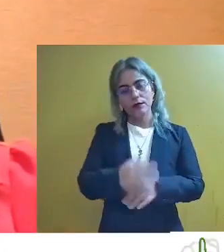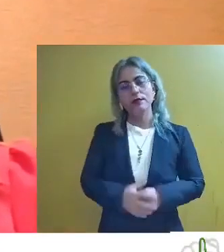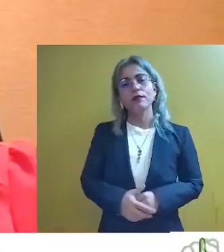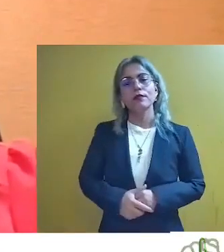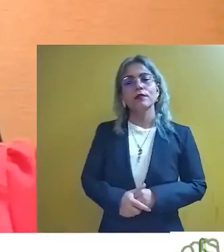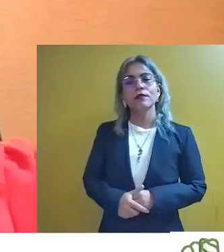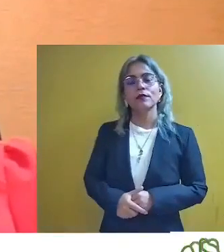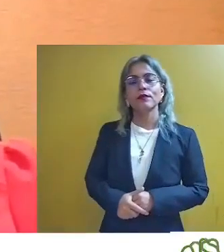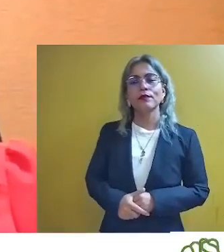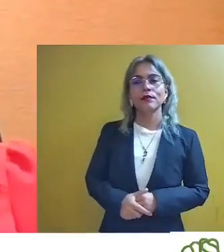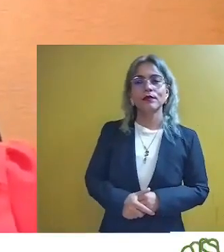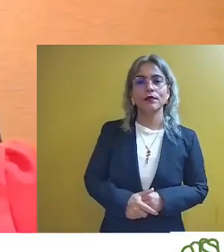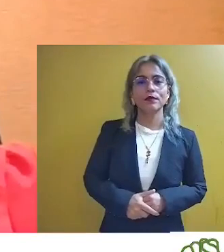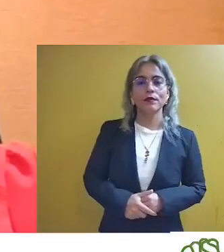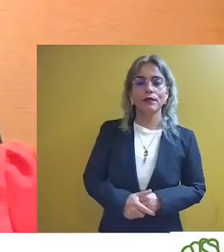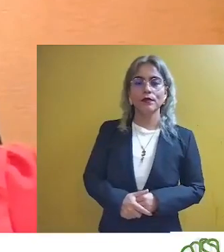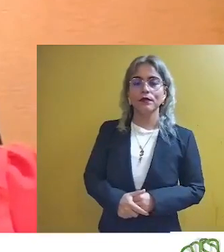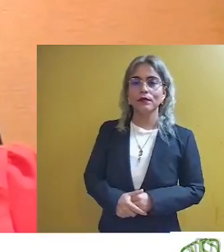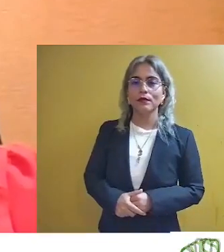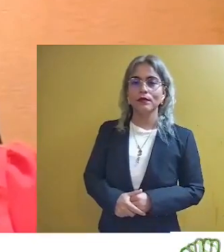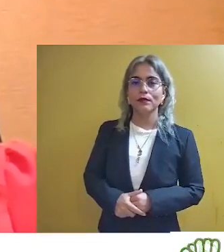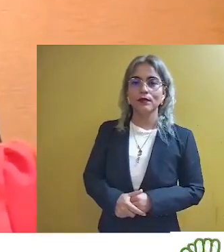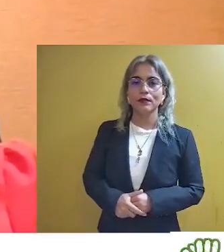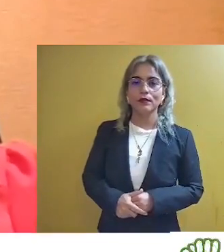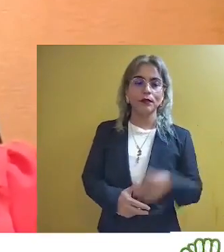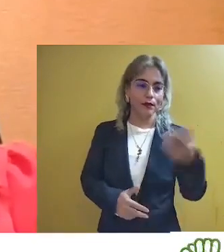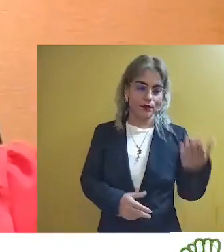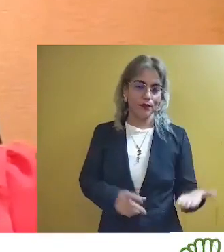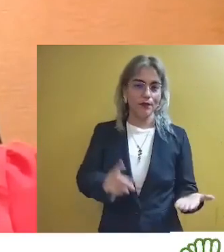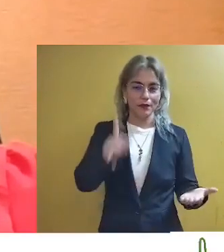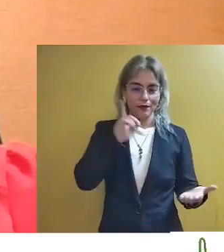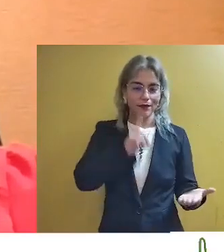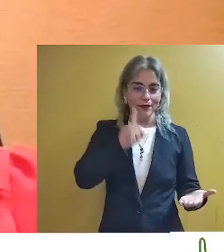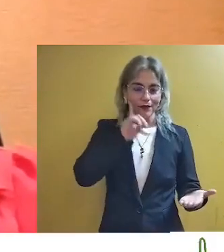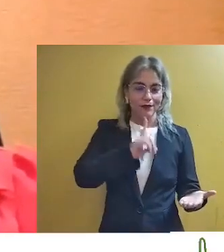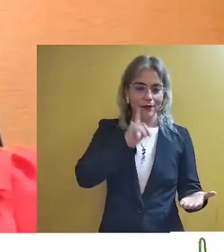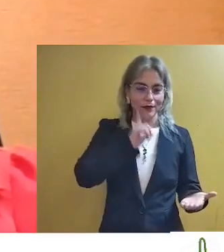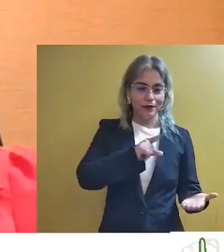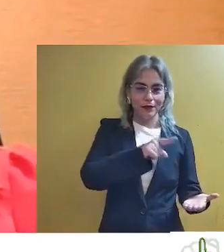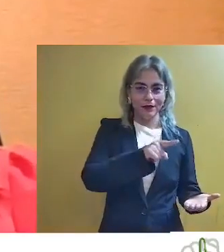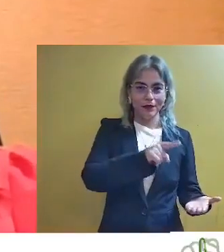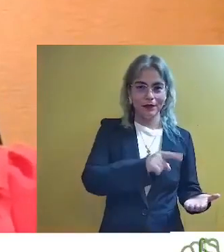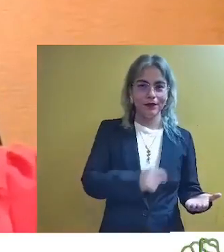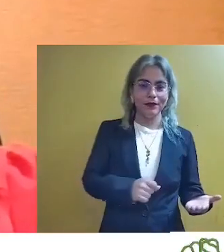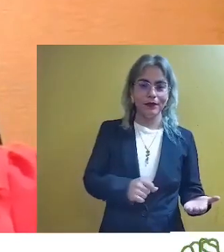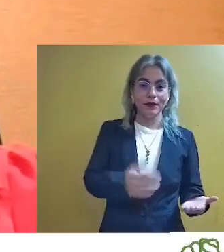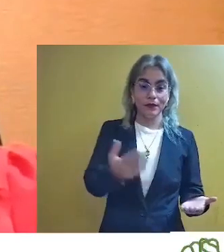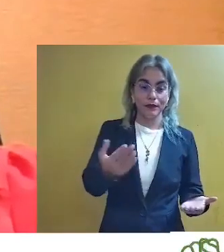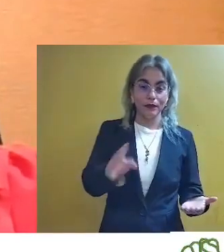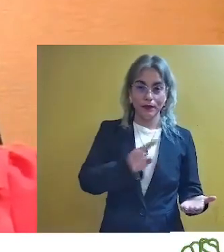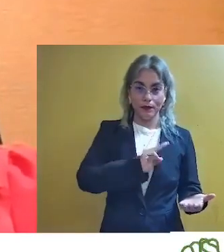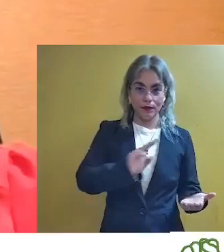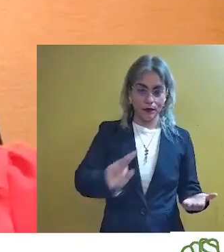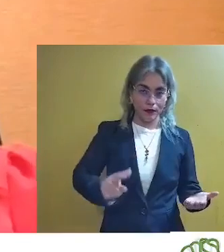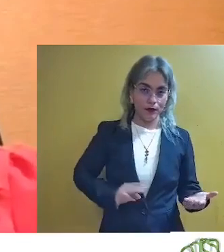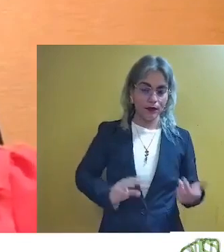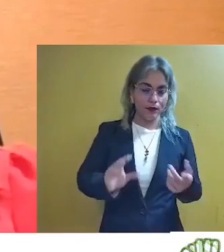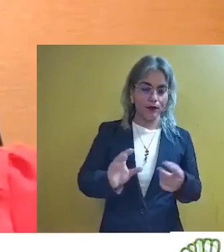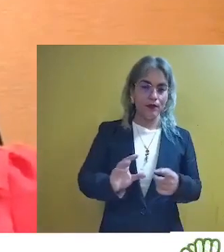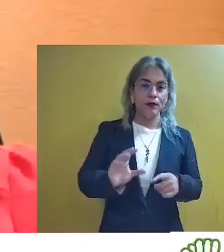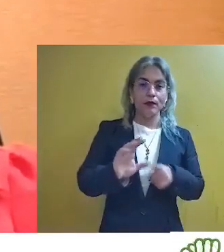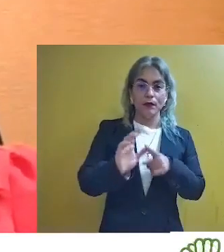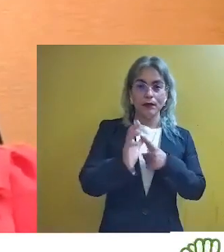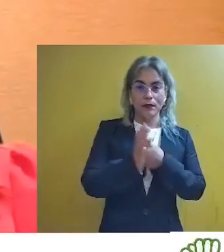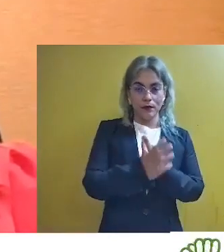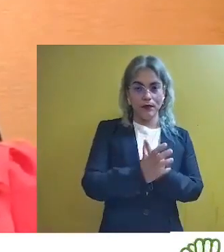en este caso de la actora que se ostentó como presidenta del Comité Directivo Municipal